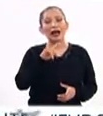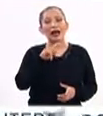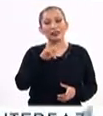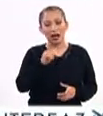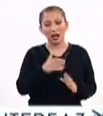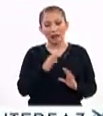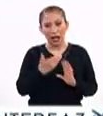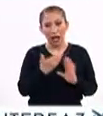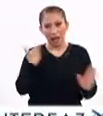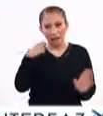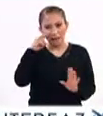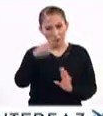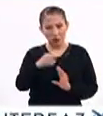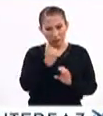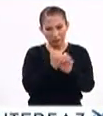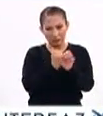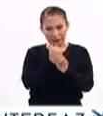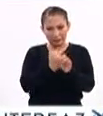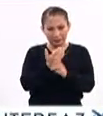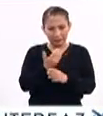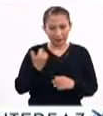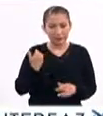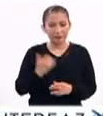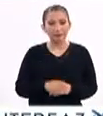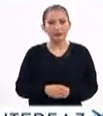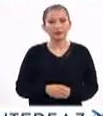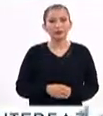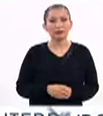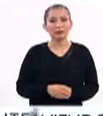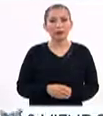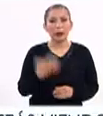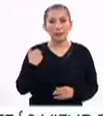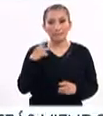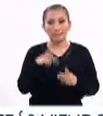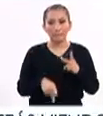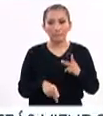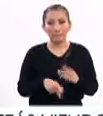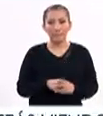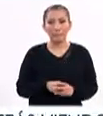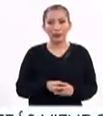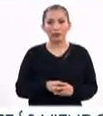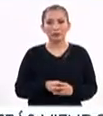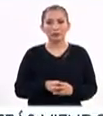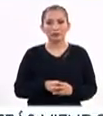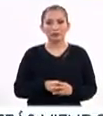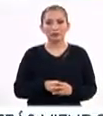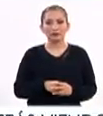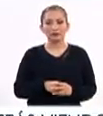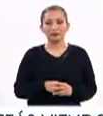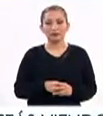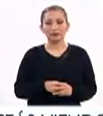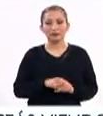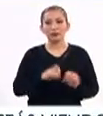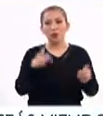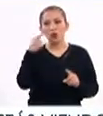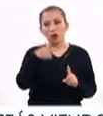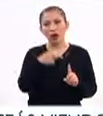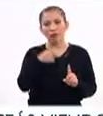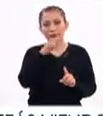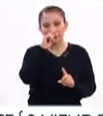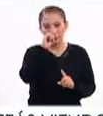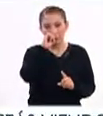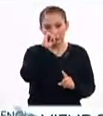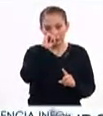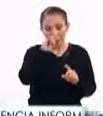ya vimos en el reportaje anterior, antes de la pausa, que bueno, obviamente una de las